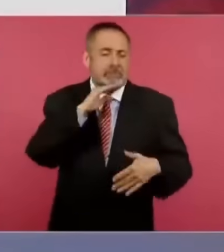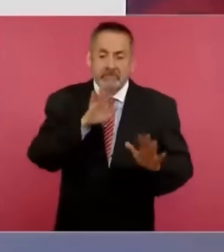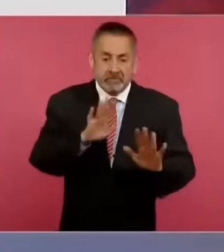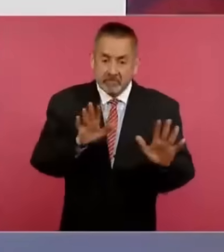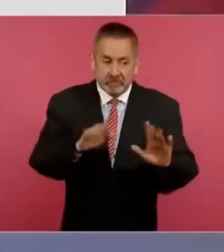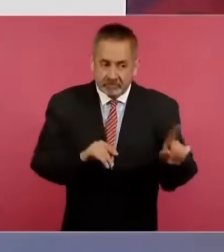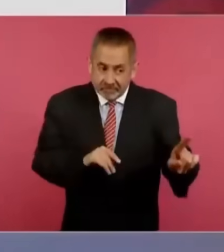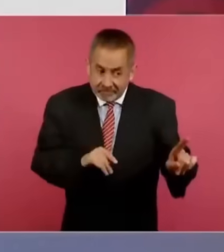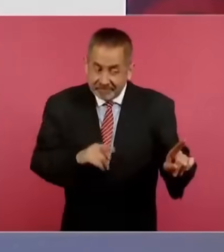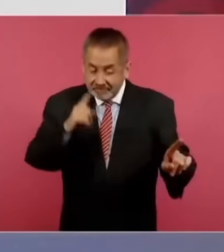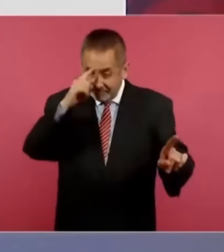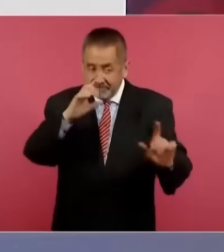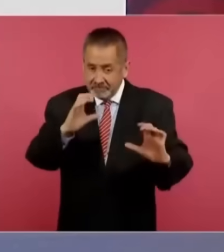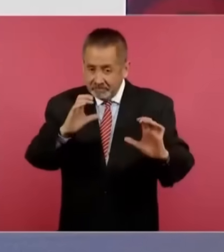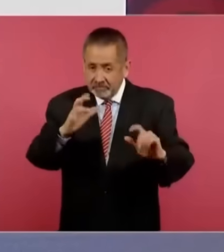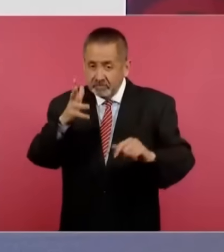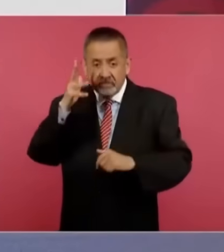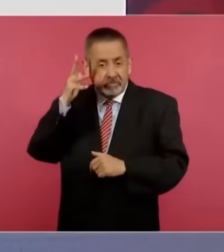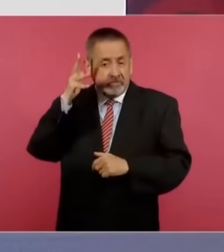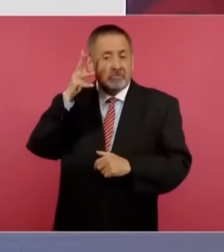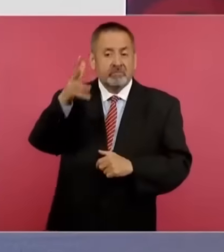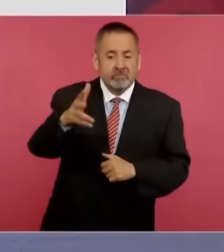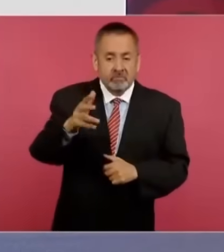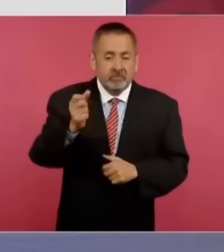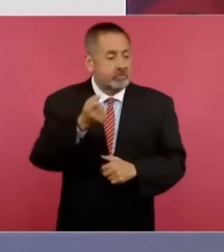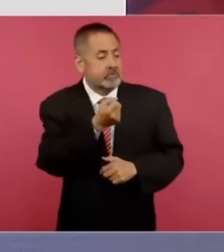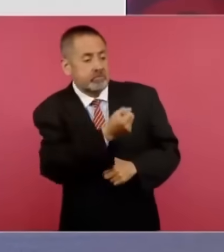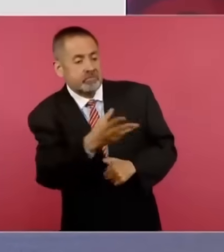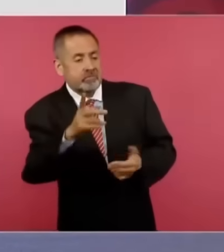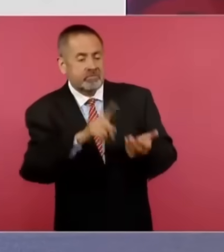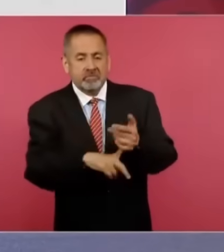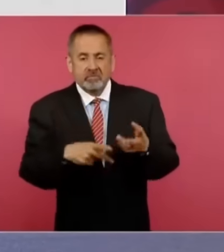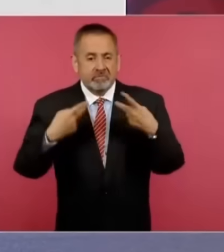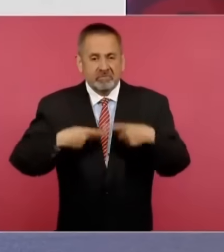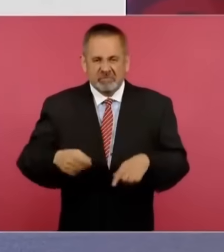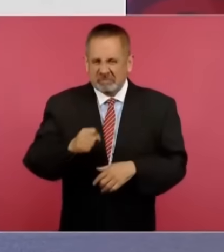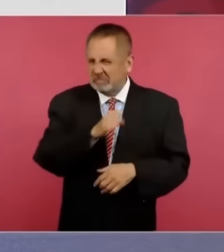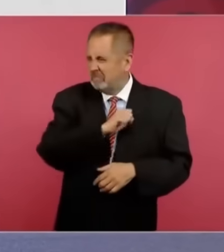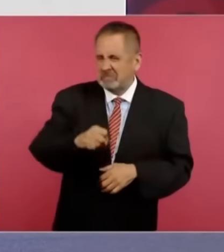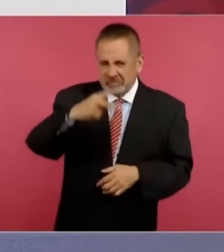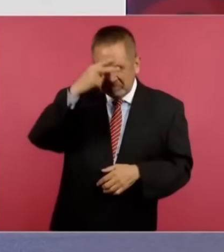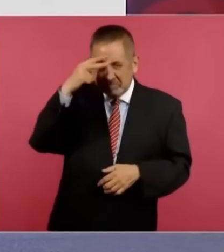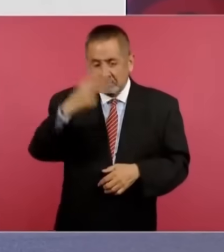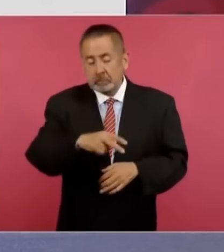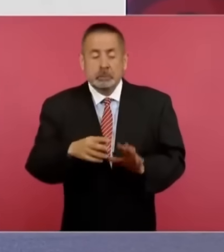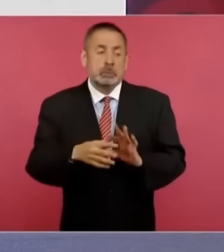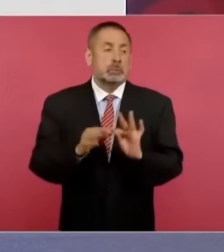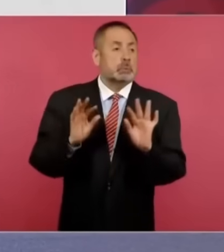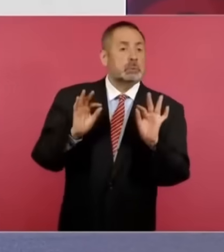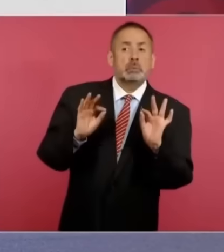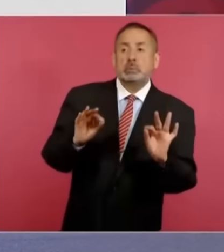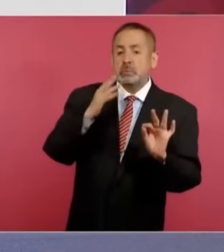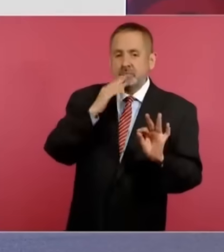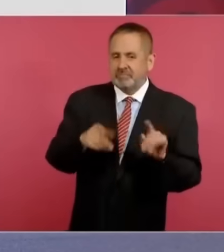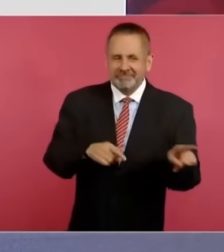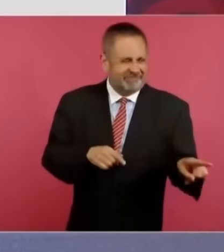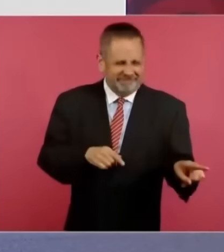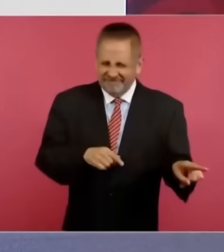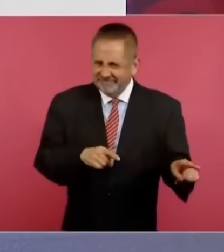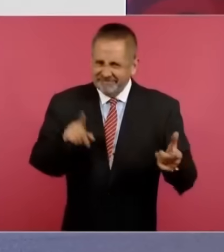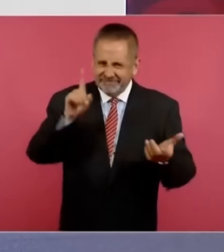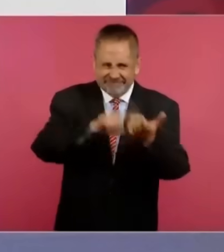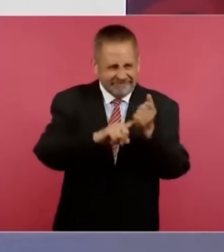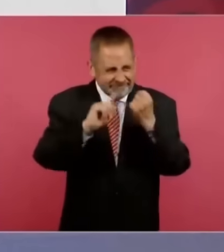porque en años futuros algunos malos mexicanos identificados con las